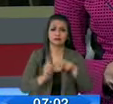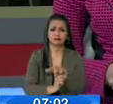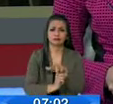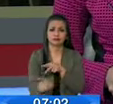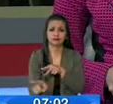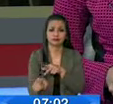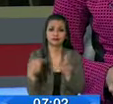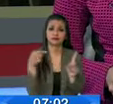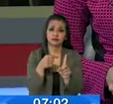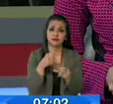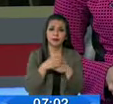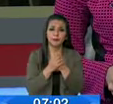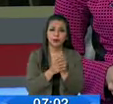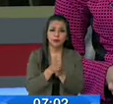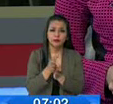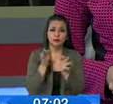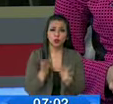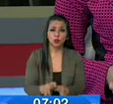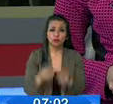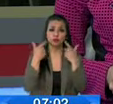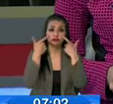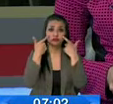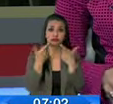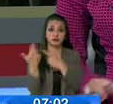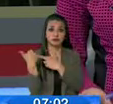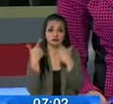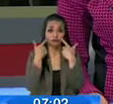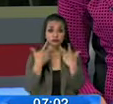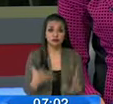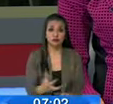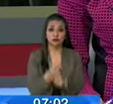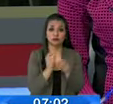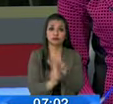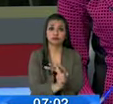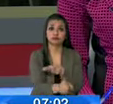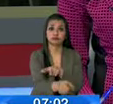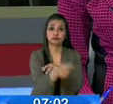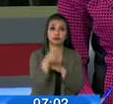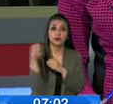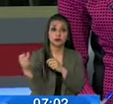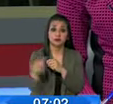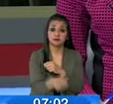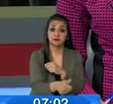que el procesado aprovechó un descuido de los encargados de la seguridad para salir por la puerta principal.